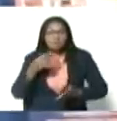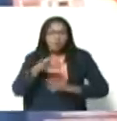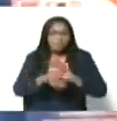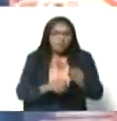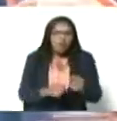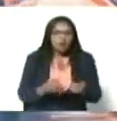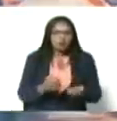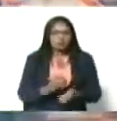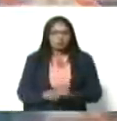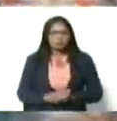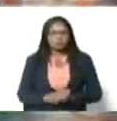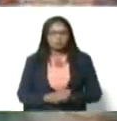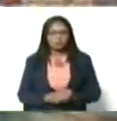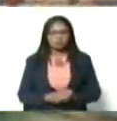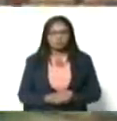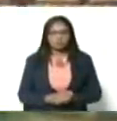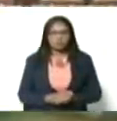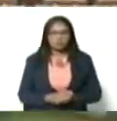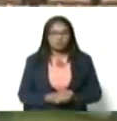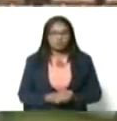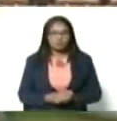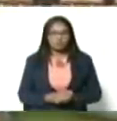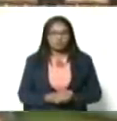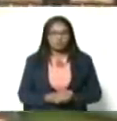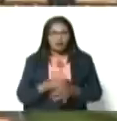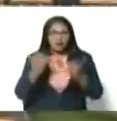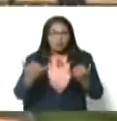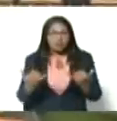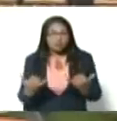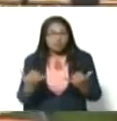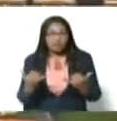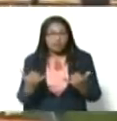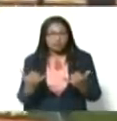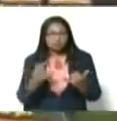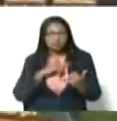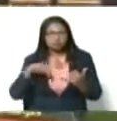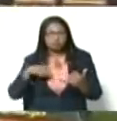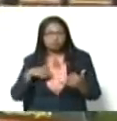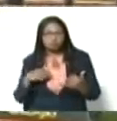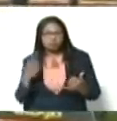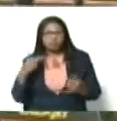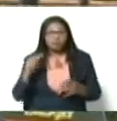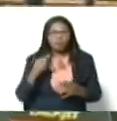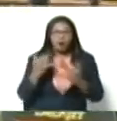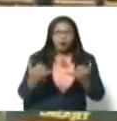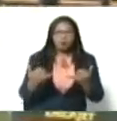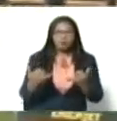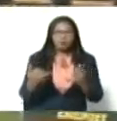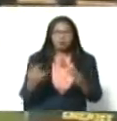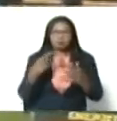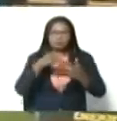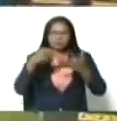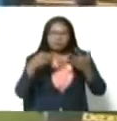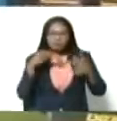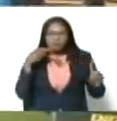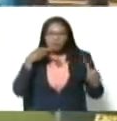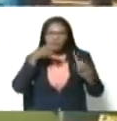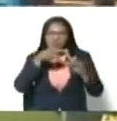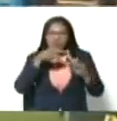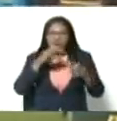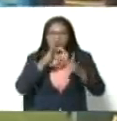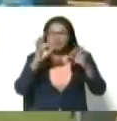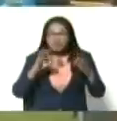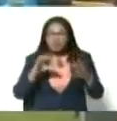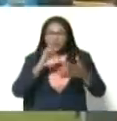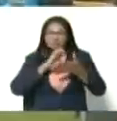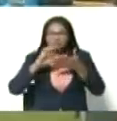puntos de venta que están actualmente. Nosotros tenemos dentro de nuestro vértice 6 como línea estratégica,